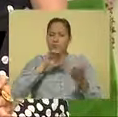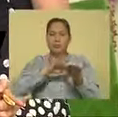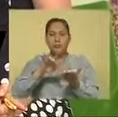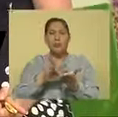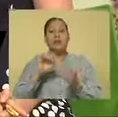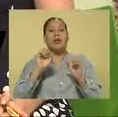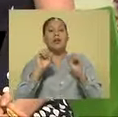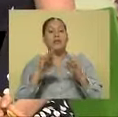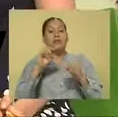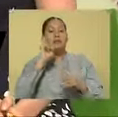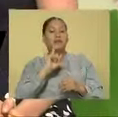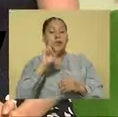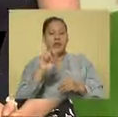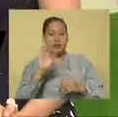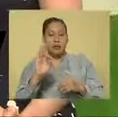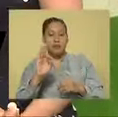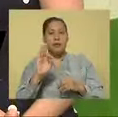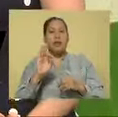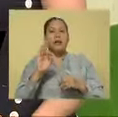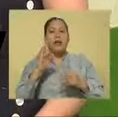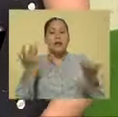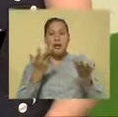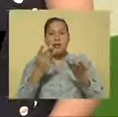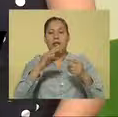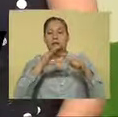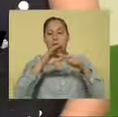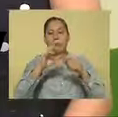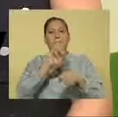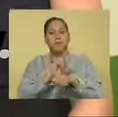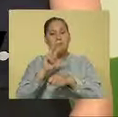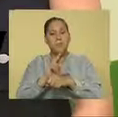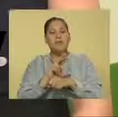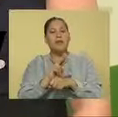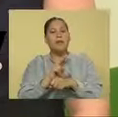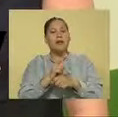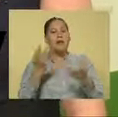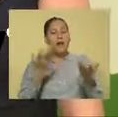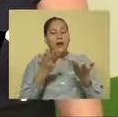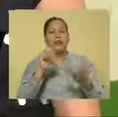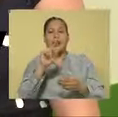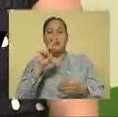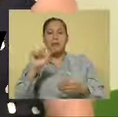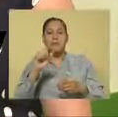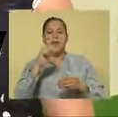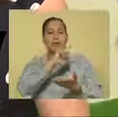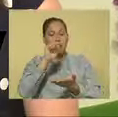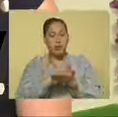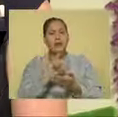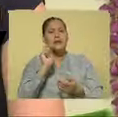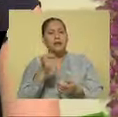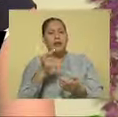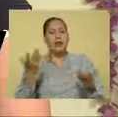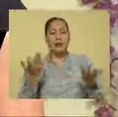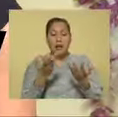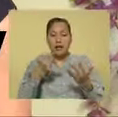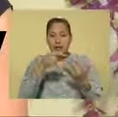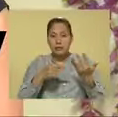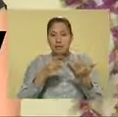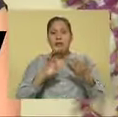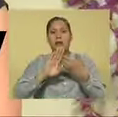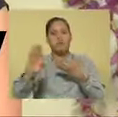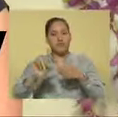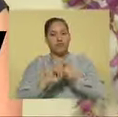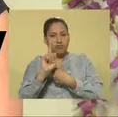instituto de mujeres del DF diseña orienta y vigila la correcta aplicación de la ley a través de acciones de